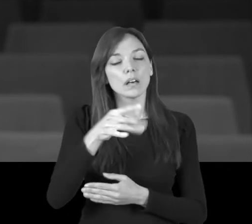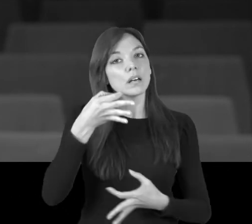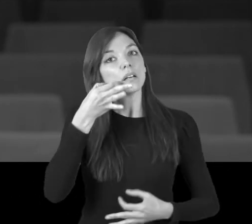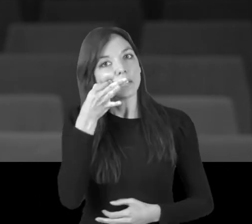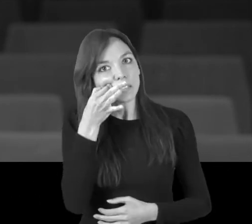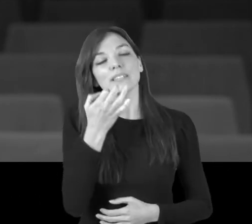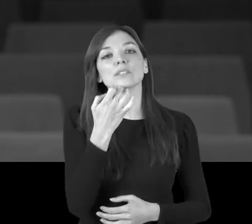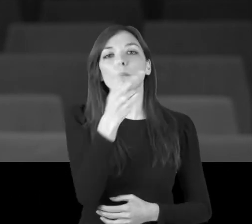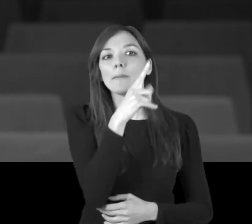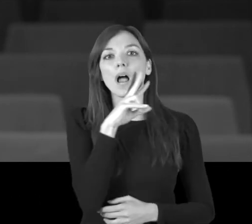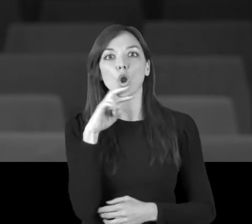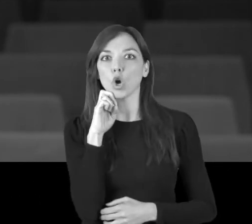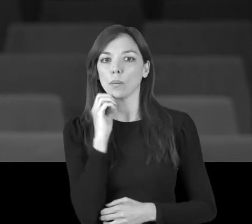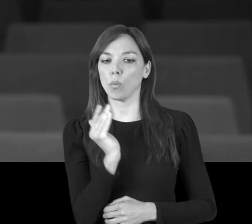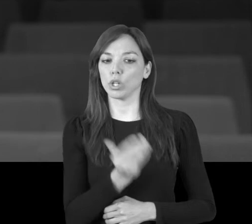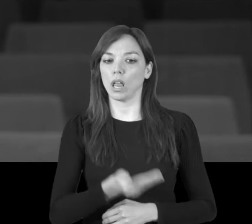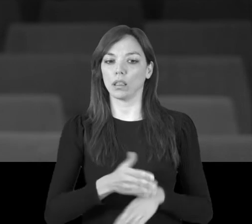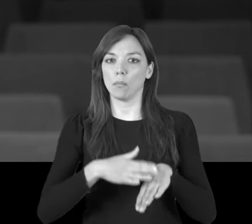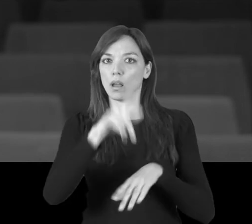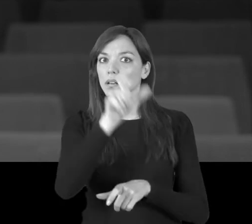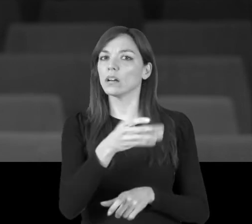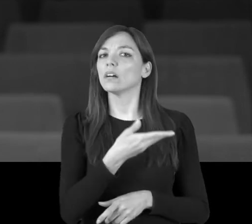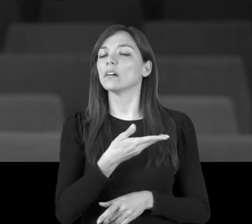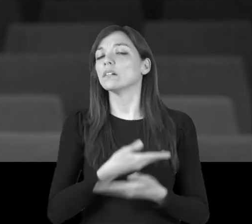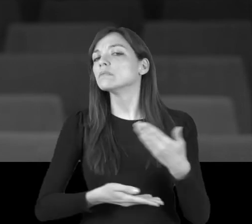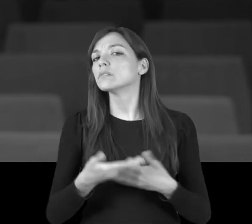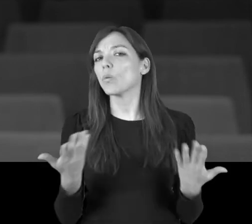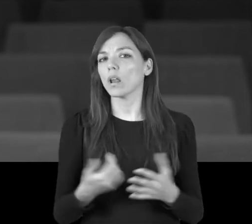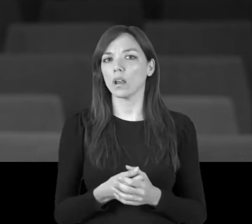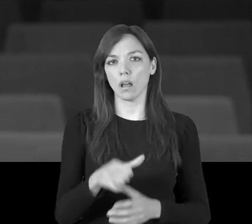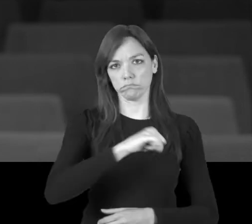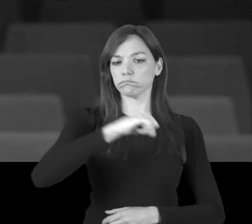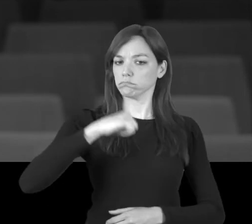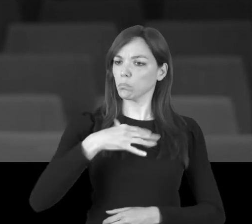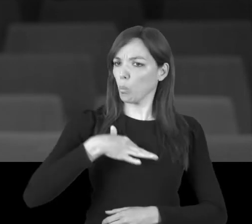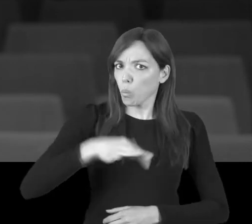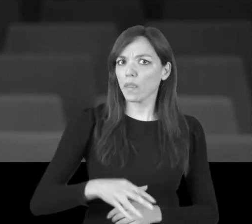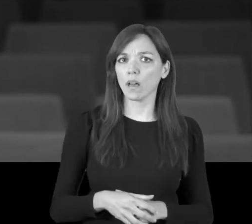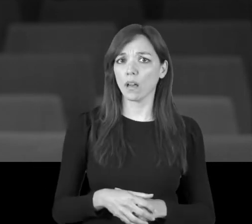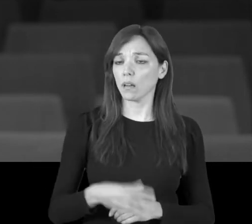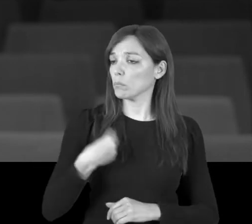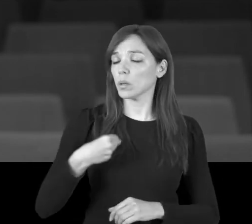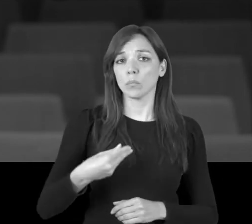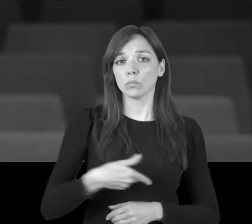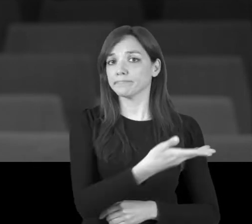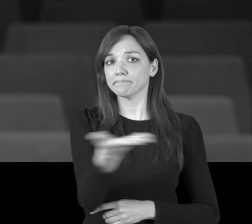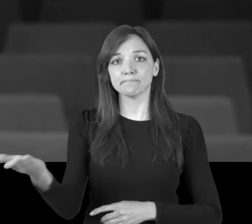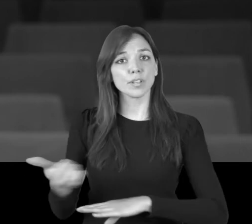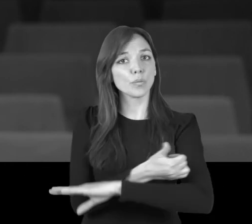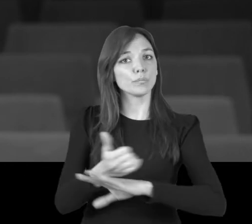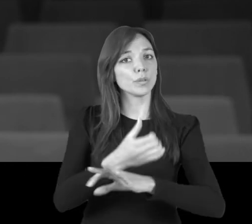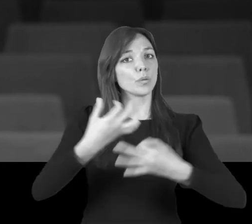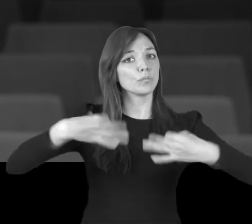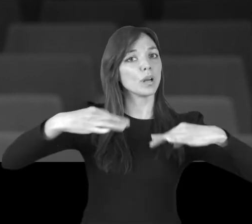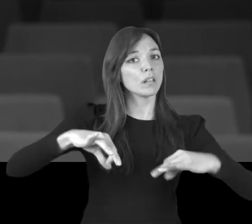discapacidad, donde realmente un valor importante para la persona con discapacidad es la autonomía y el poder hacer lo mismo que puede hacer